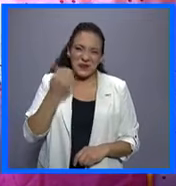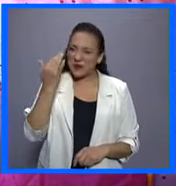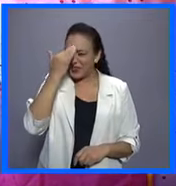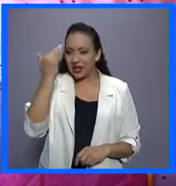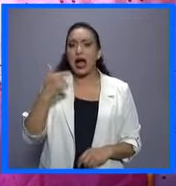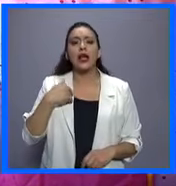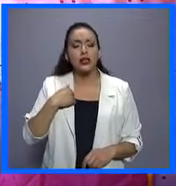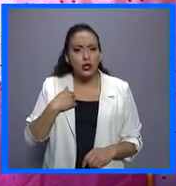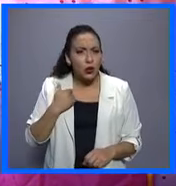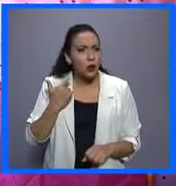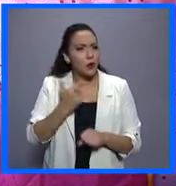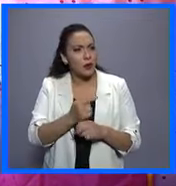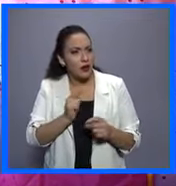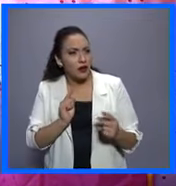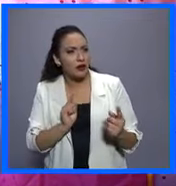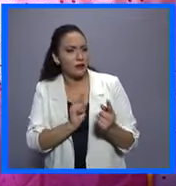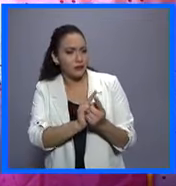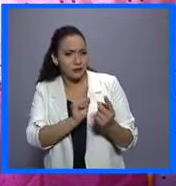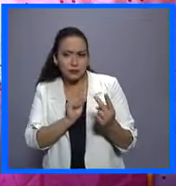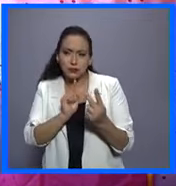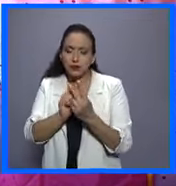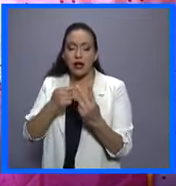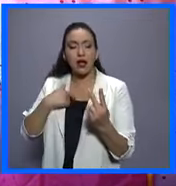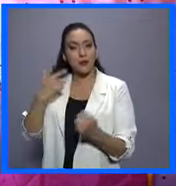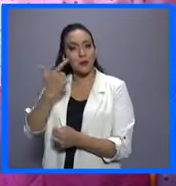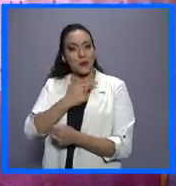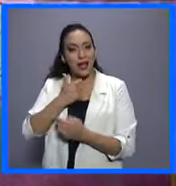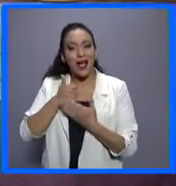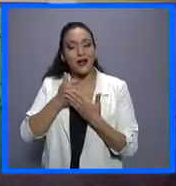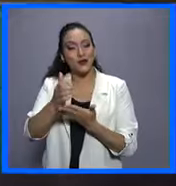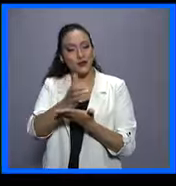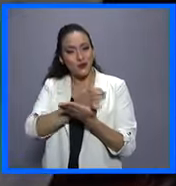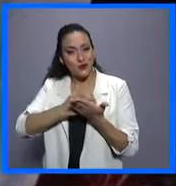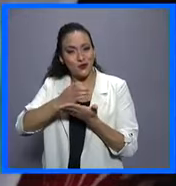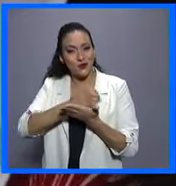gustó el modo de curar.